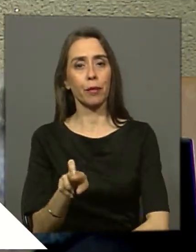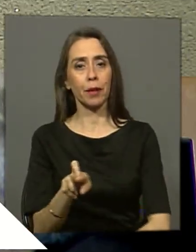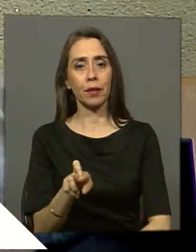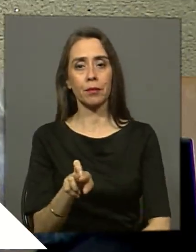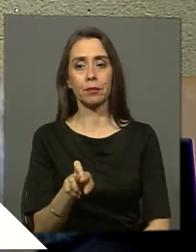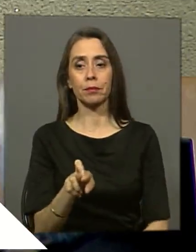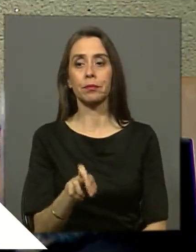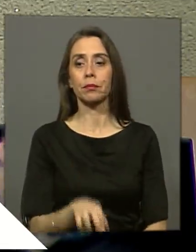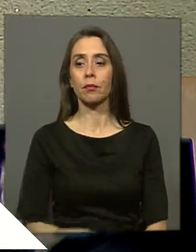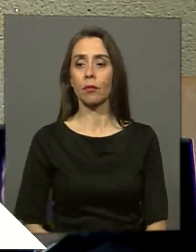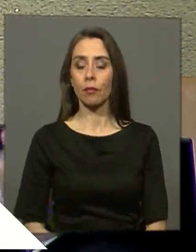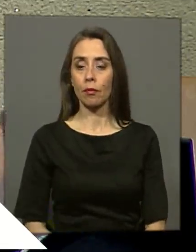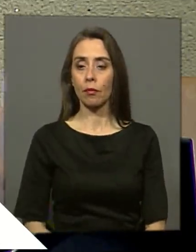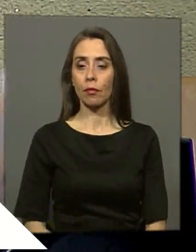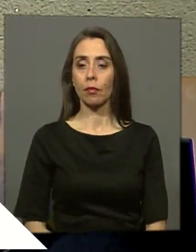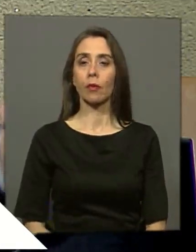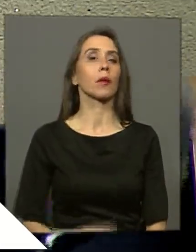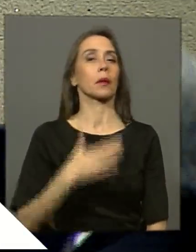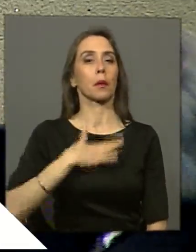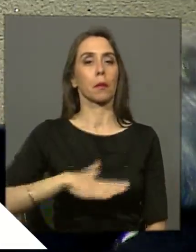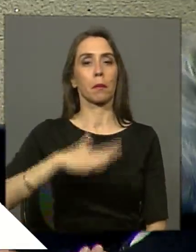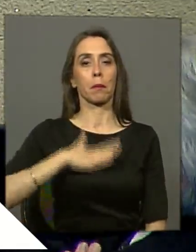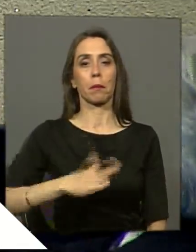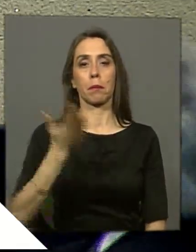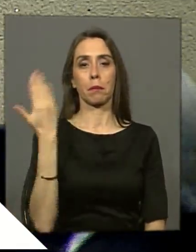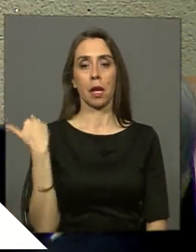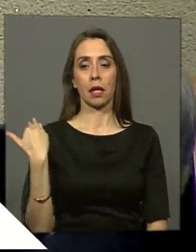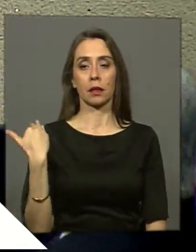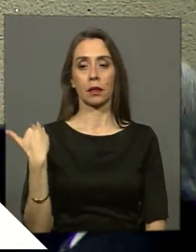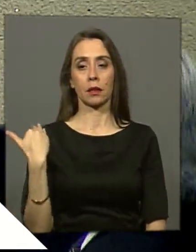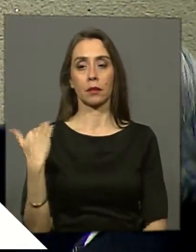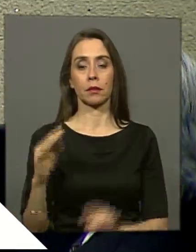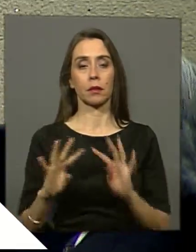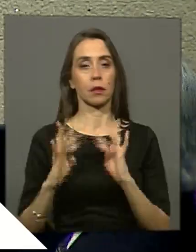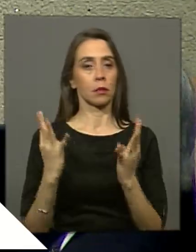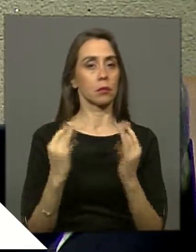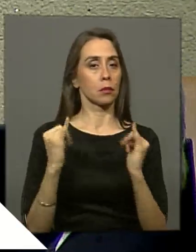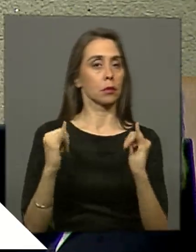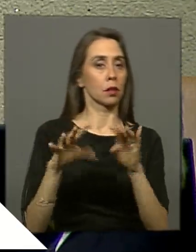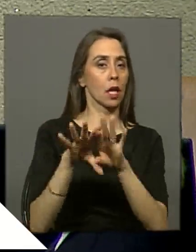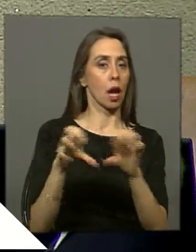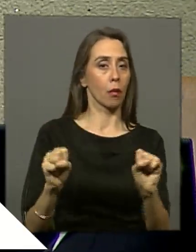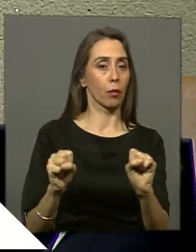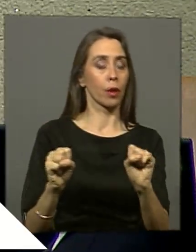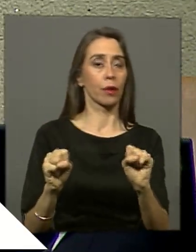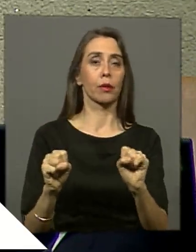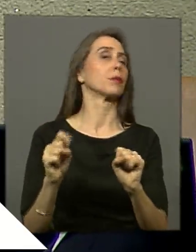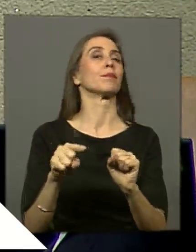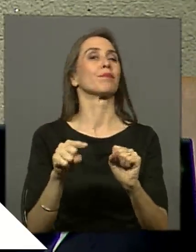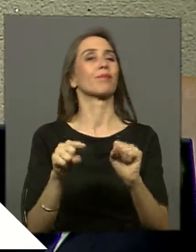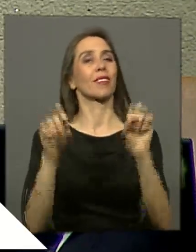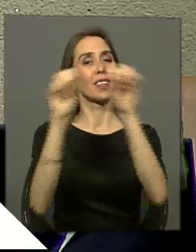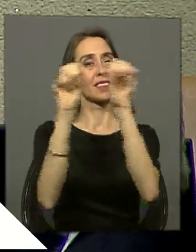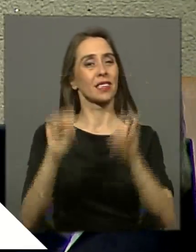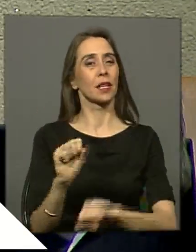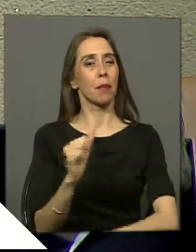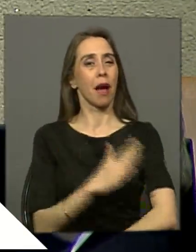luego el día martes pasado hubo un acuerdo unánime en que el sistema no estaba bien que estaba marchando mal